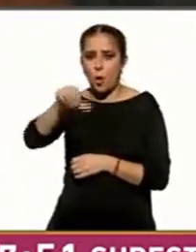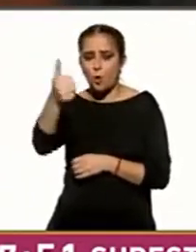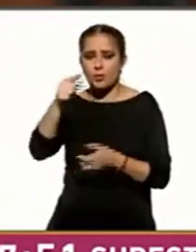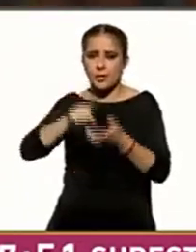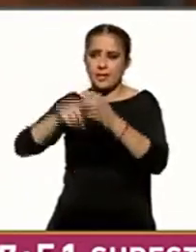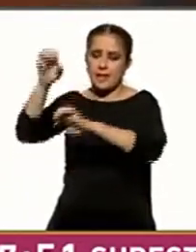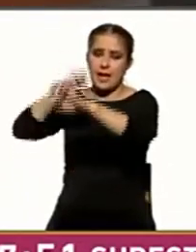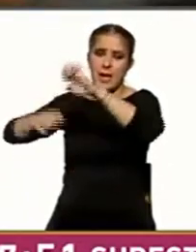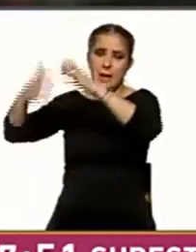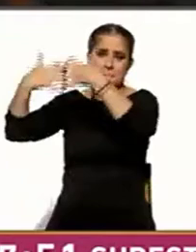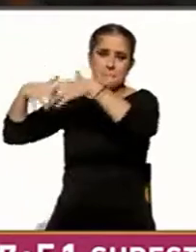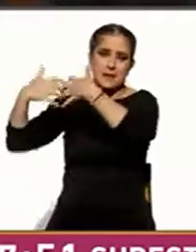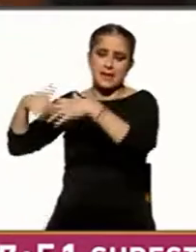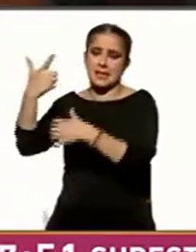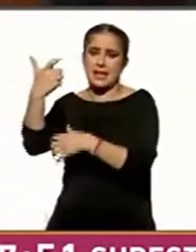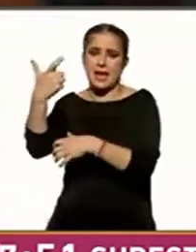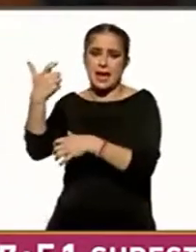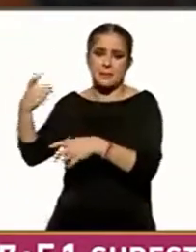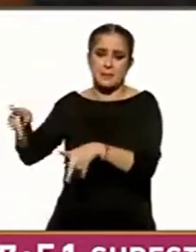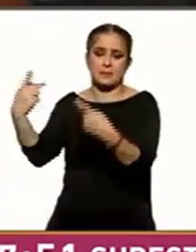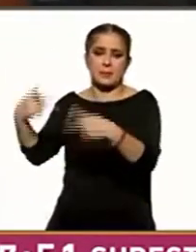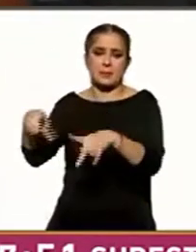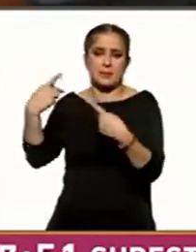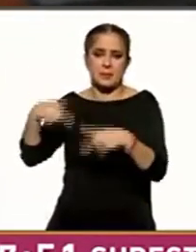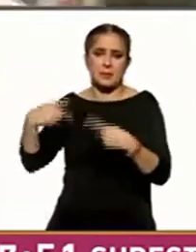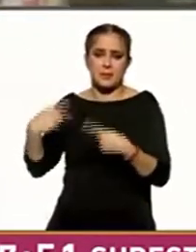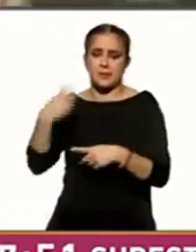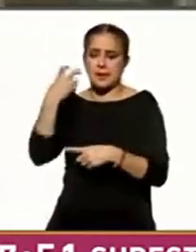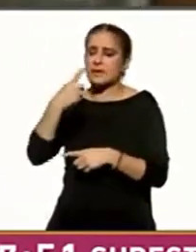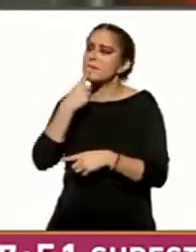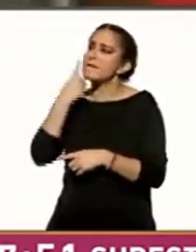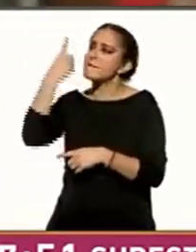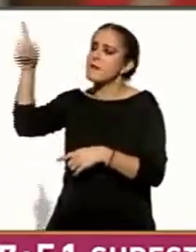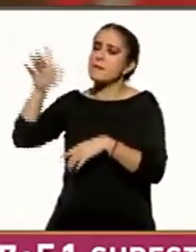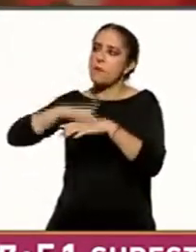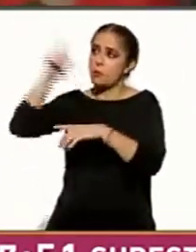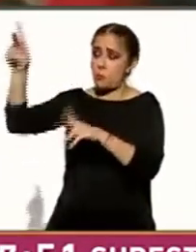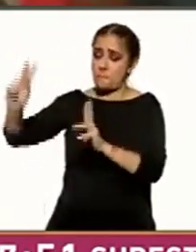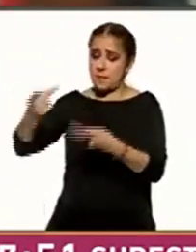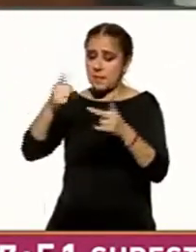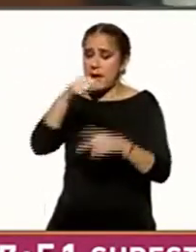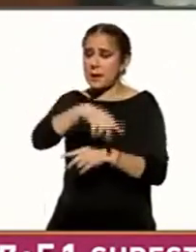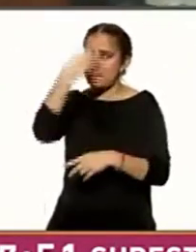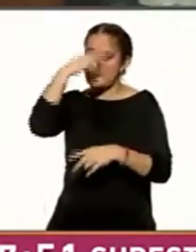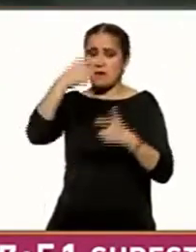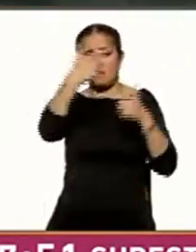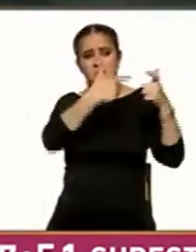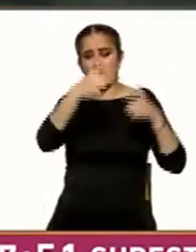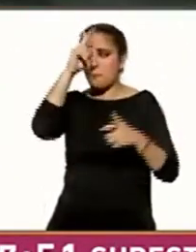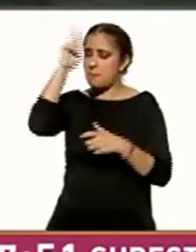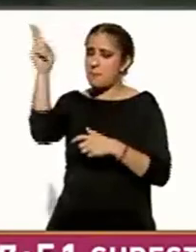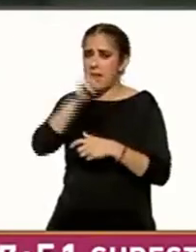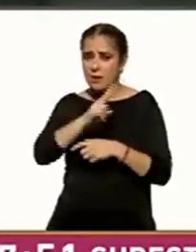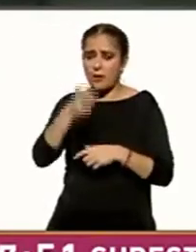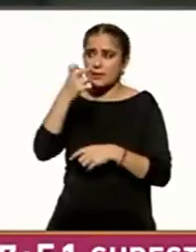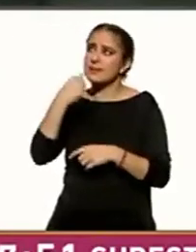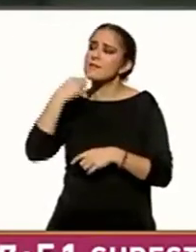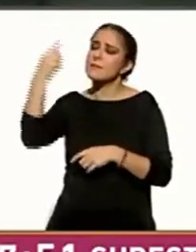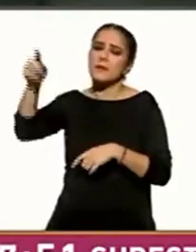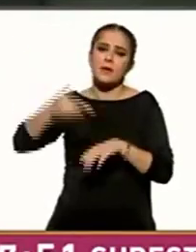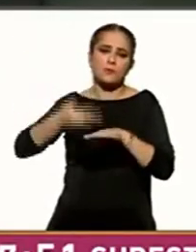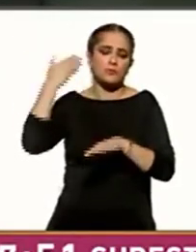armadoras de armas en Estados Unidos. Esto lo hizo en el mes de agosto, si no me equivoco, el 4 de